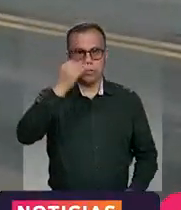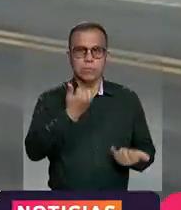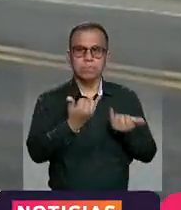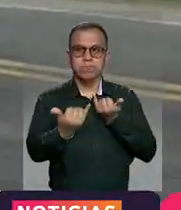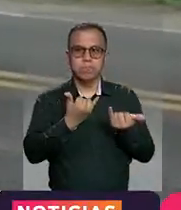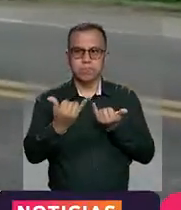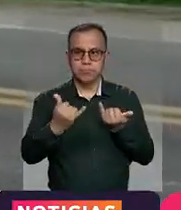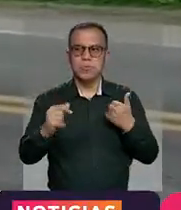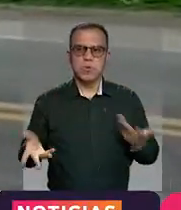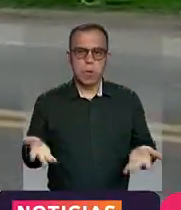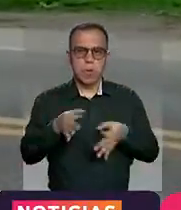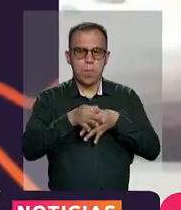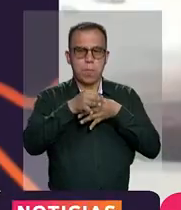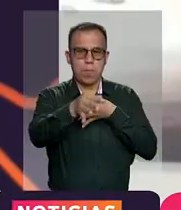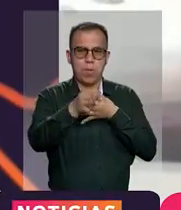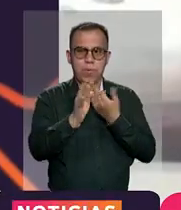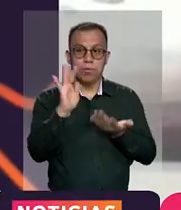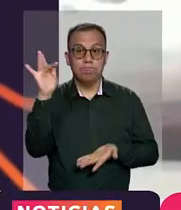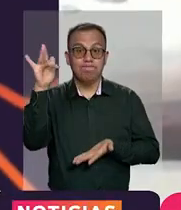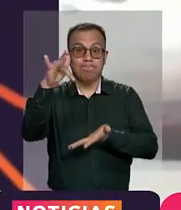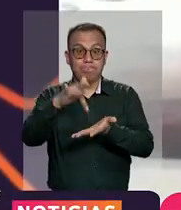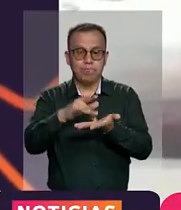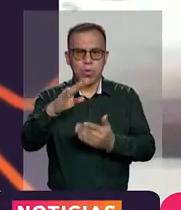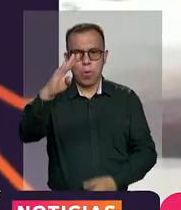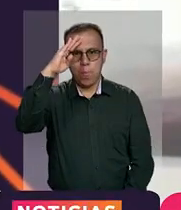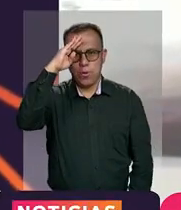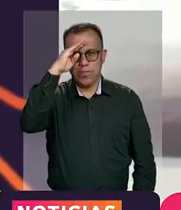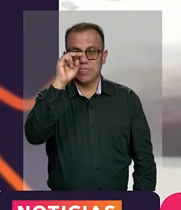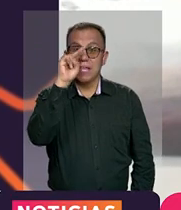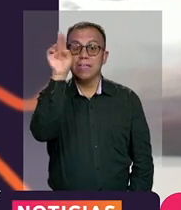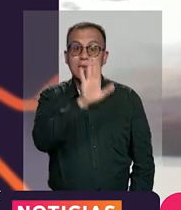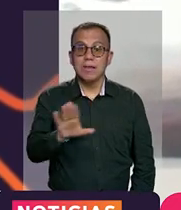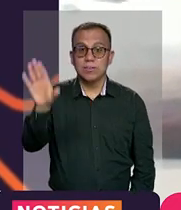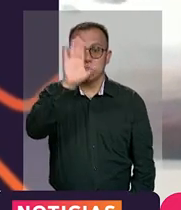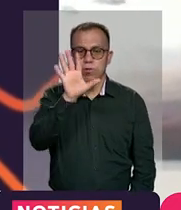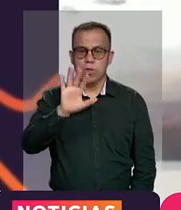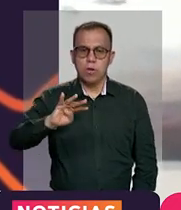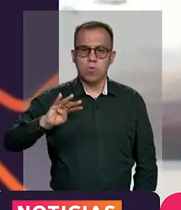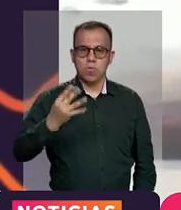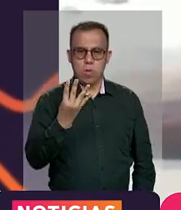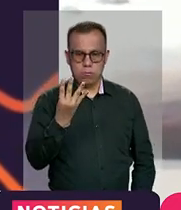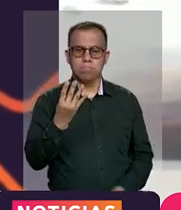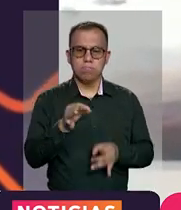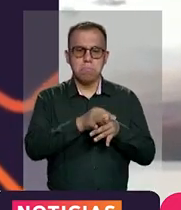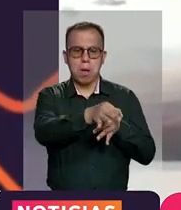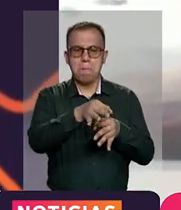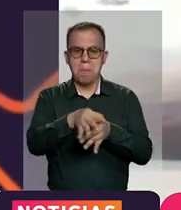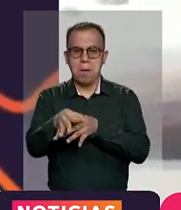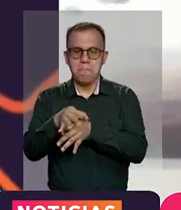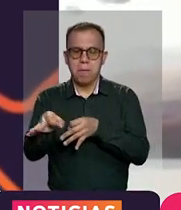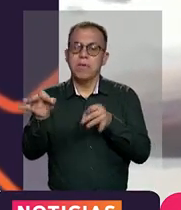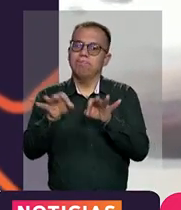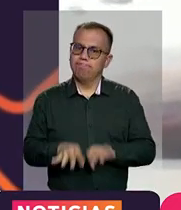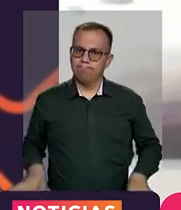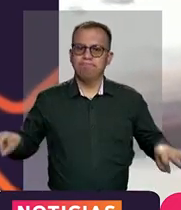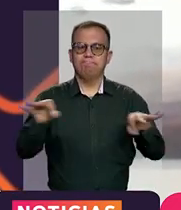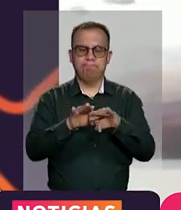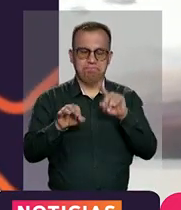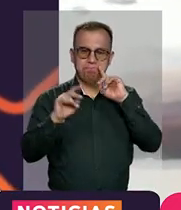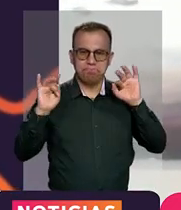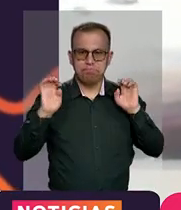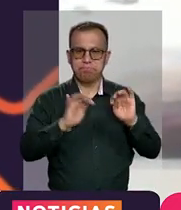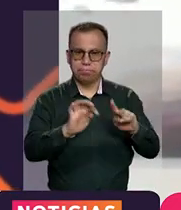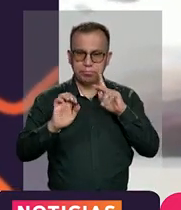estos municipios. La presencia de la Policía Nacional en cuatro municipios donde actualmente se generan importantes concentraciones